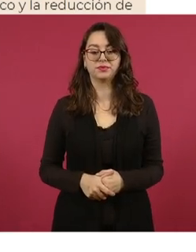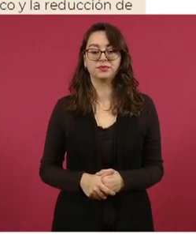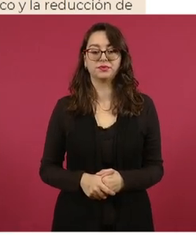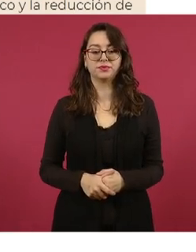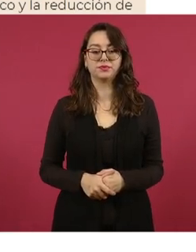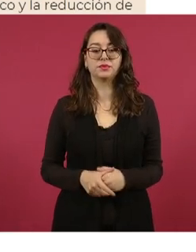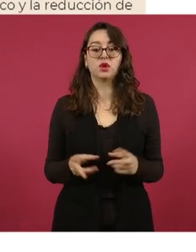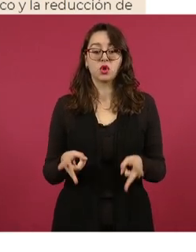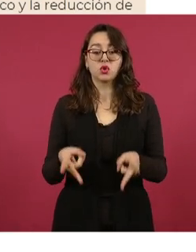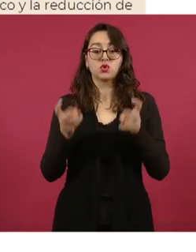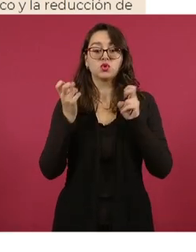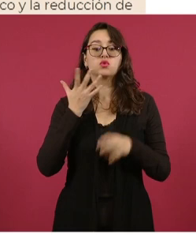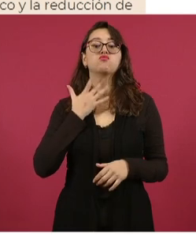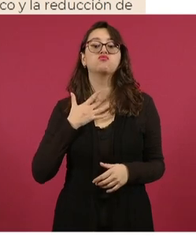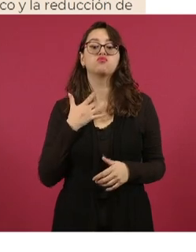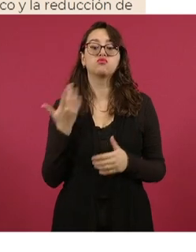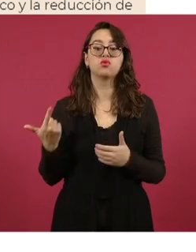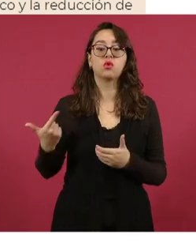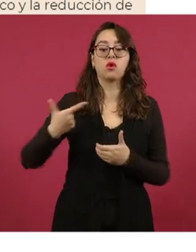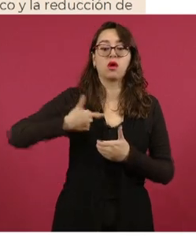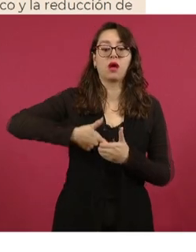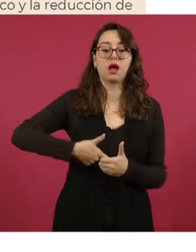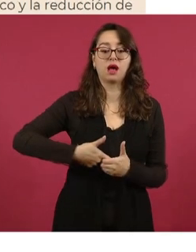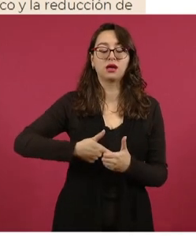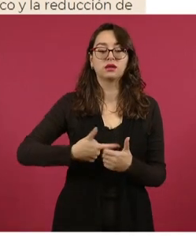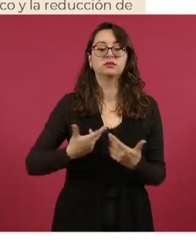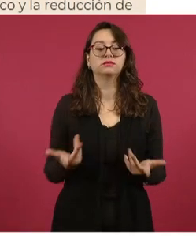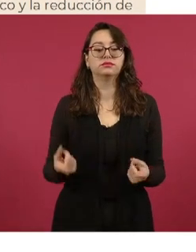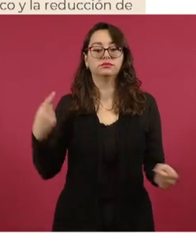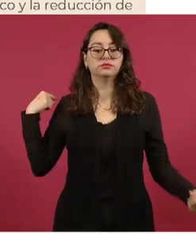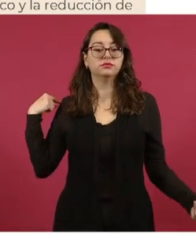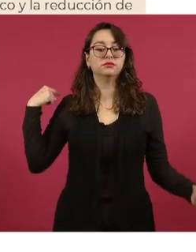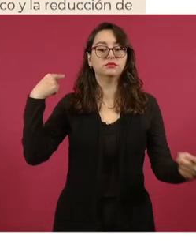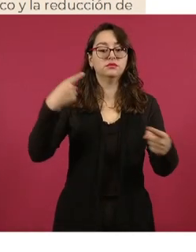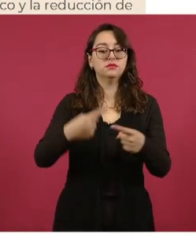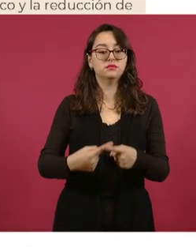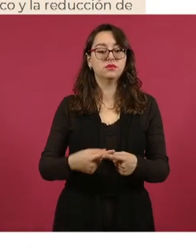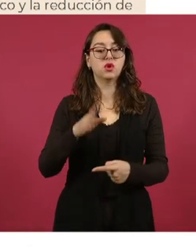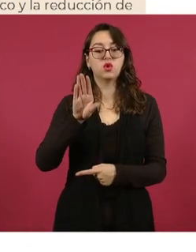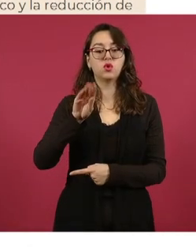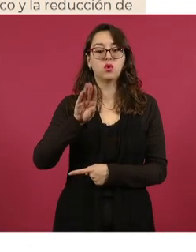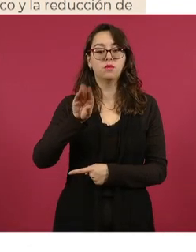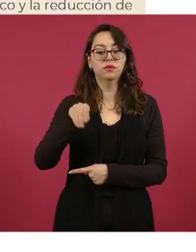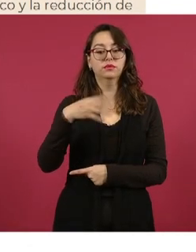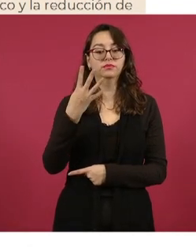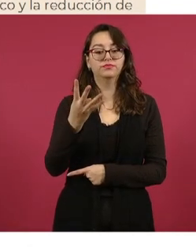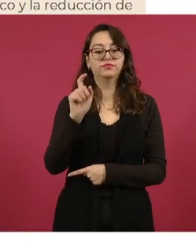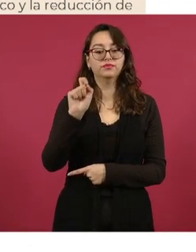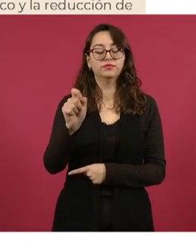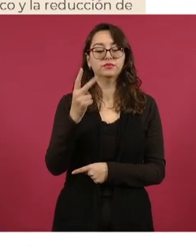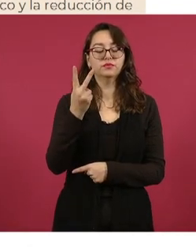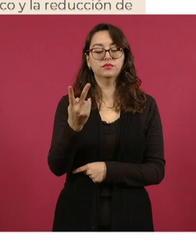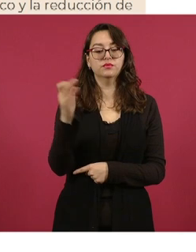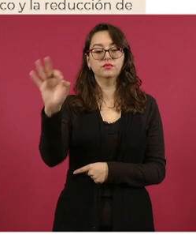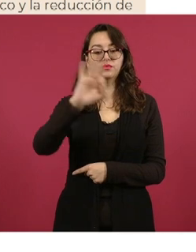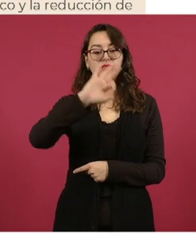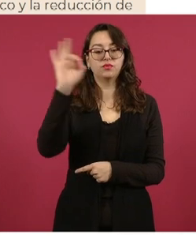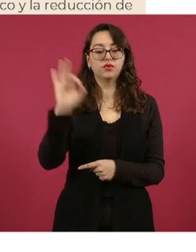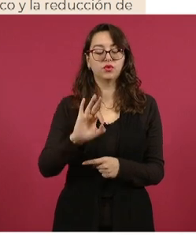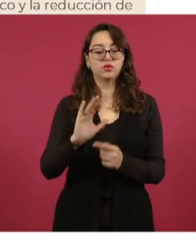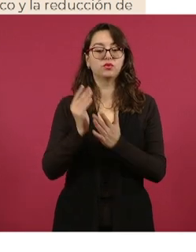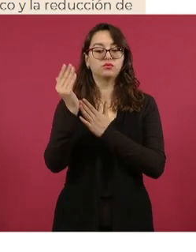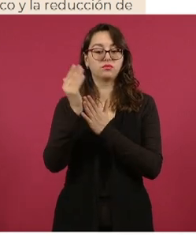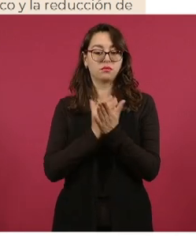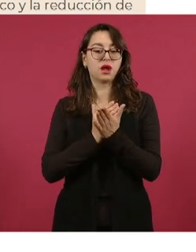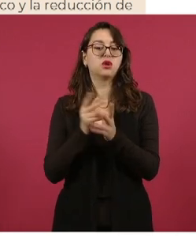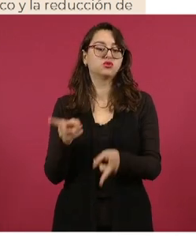Desde el inicio de la administración se lleva 94.2 por ciento menos de robos